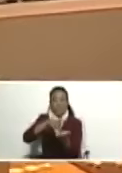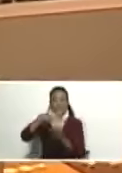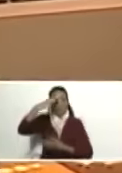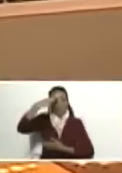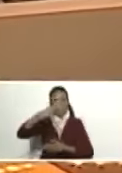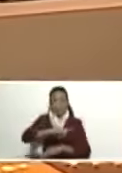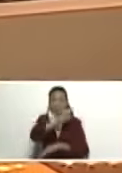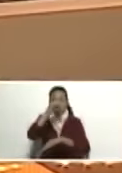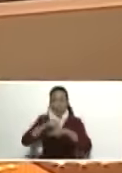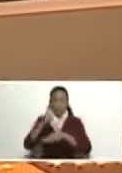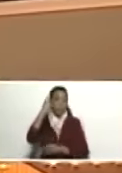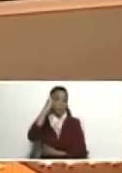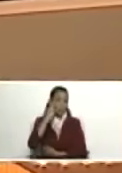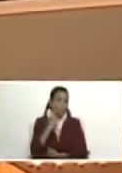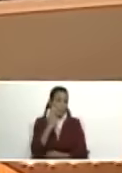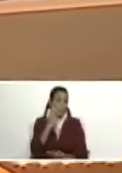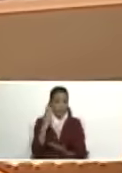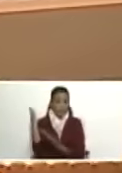Armada Nacional Bolivariana.